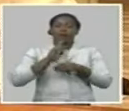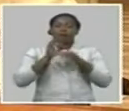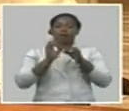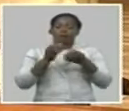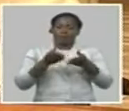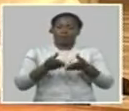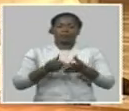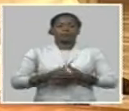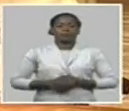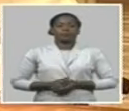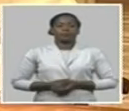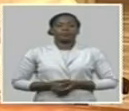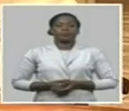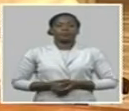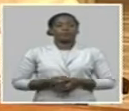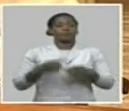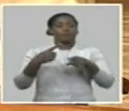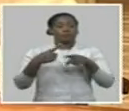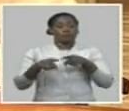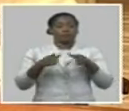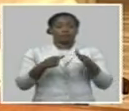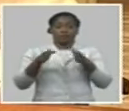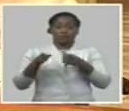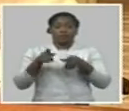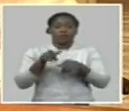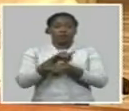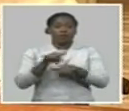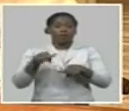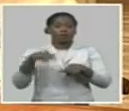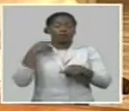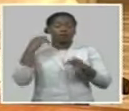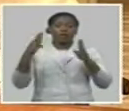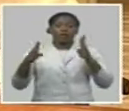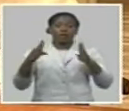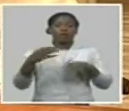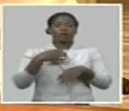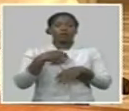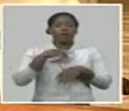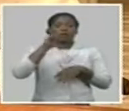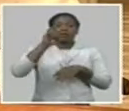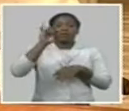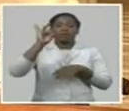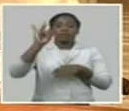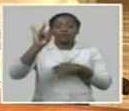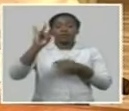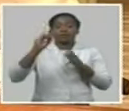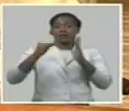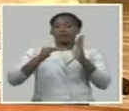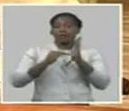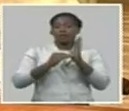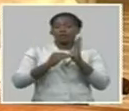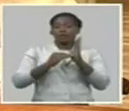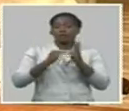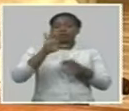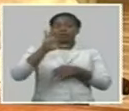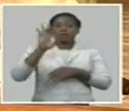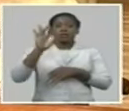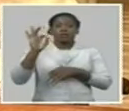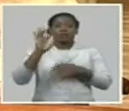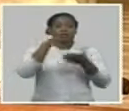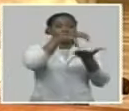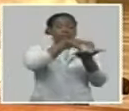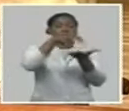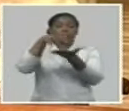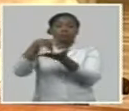y también vamos a intensificar este año tenemos el plan 27 mil 500 metro contador a colocar en la